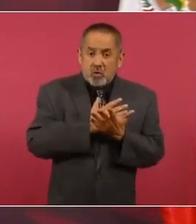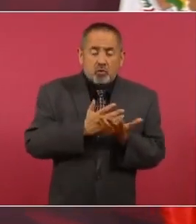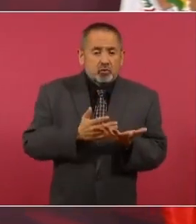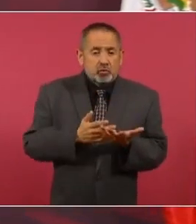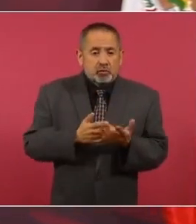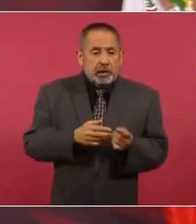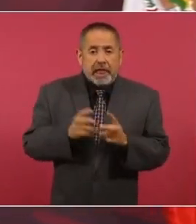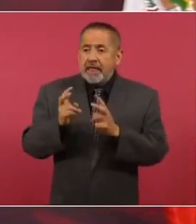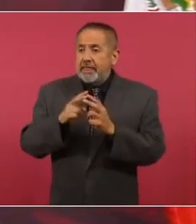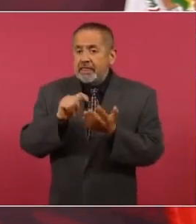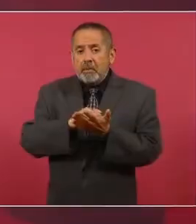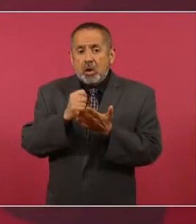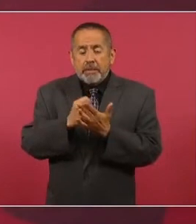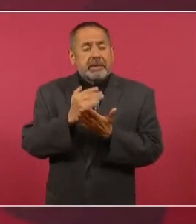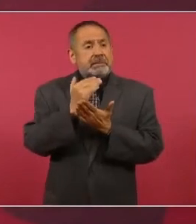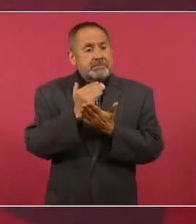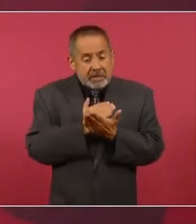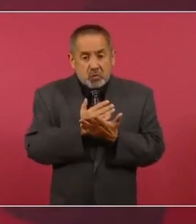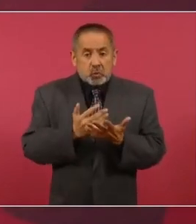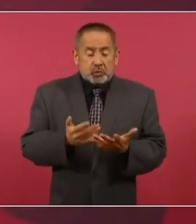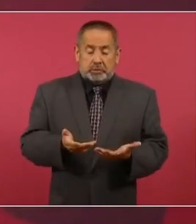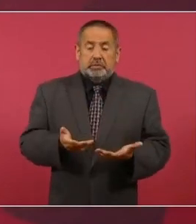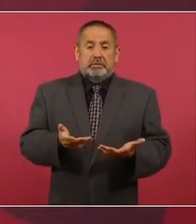en Tamaulipas,